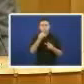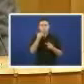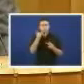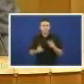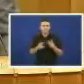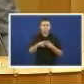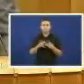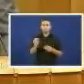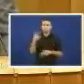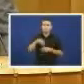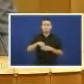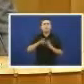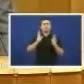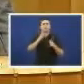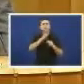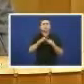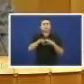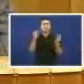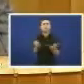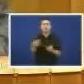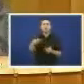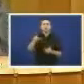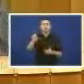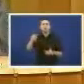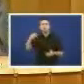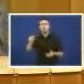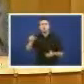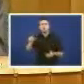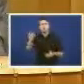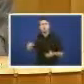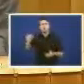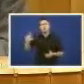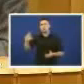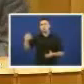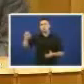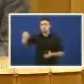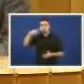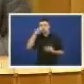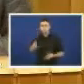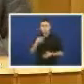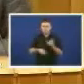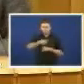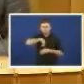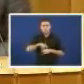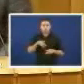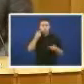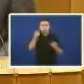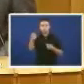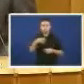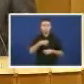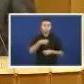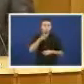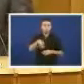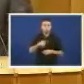a súa origen en estrategias económicas que exceden as competencias e capacidades do autogoverno galego e que están inspiradas